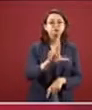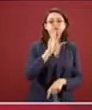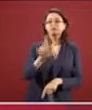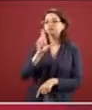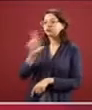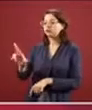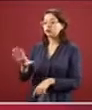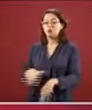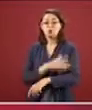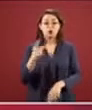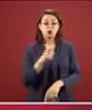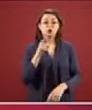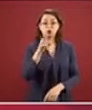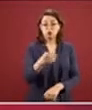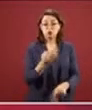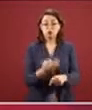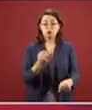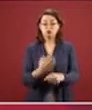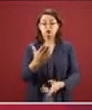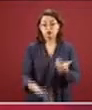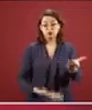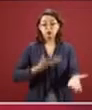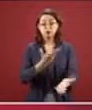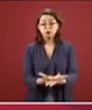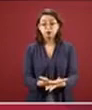sí, de buena fe,